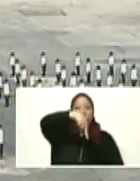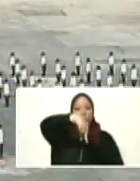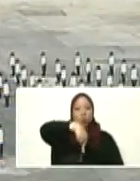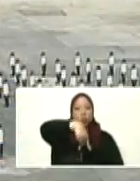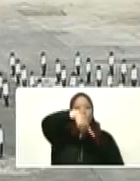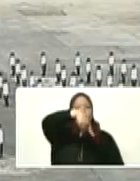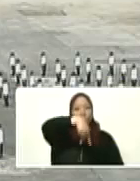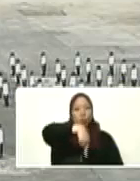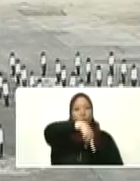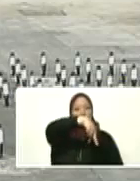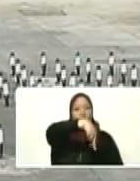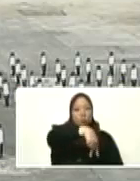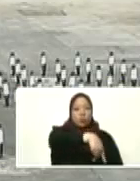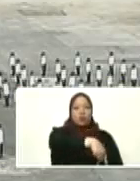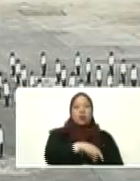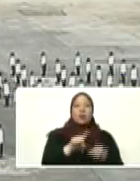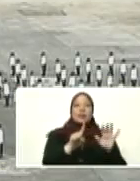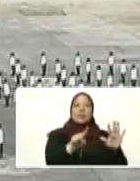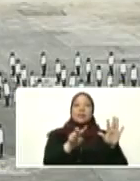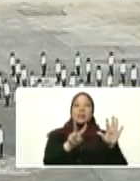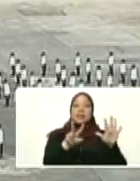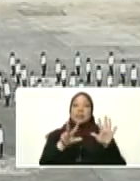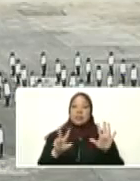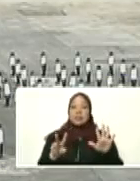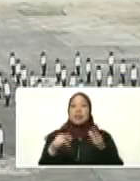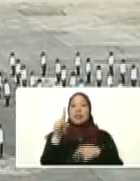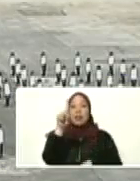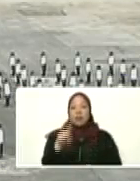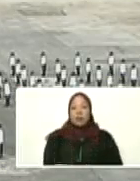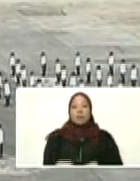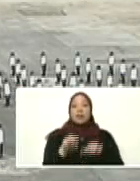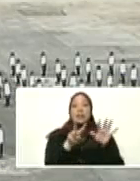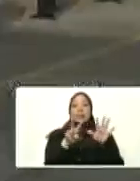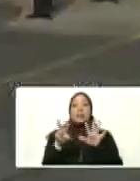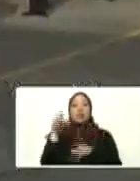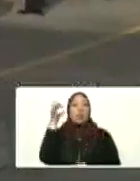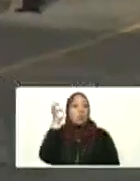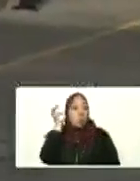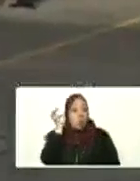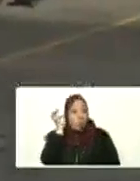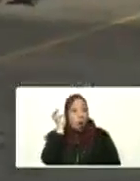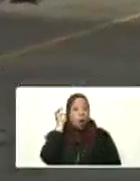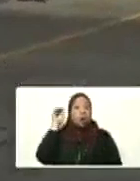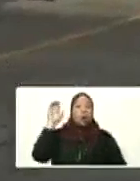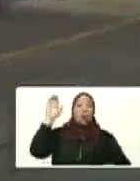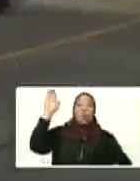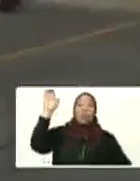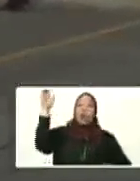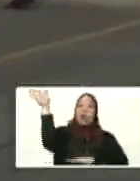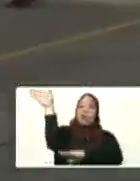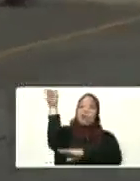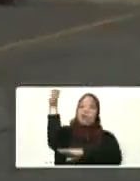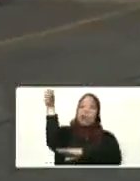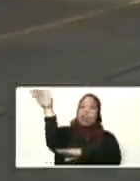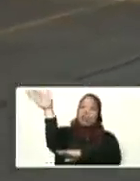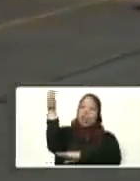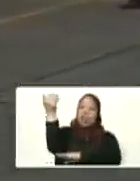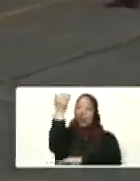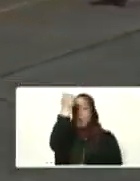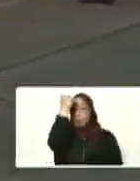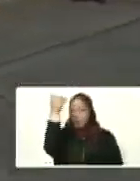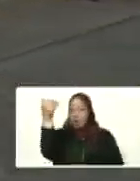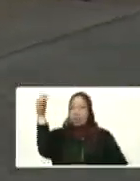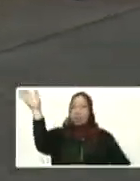667 hombres y 272 mujeres jurarán ante la bandera nacional lealtad